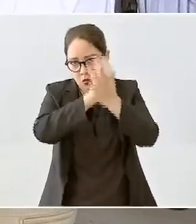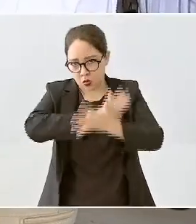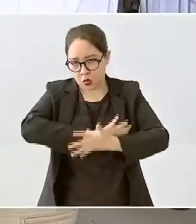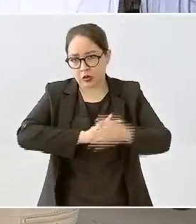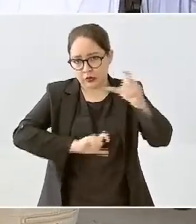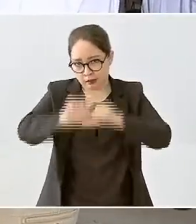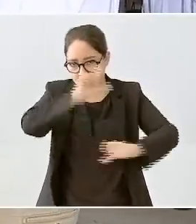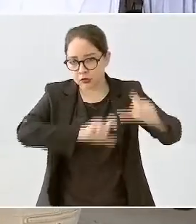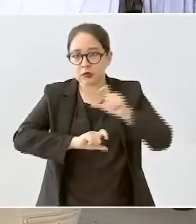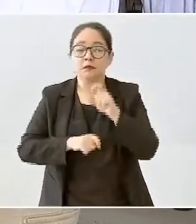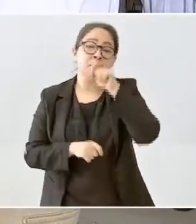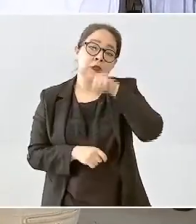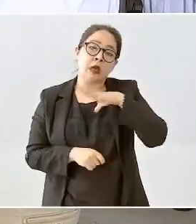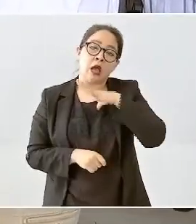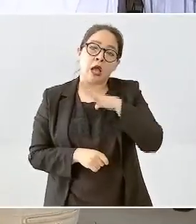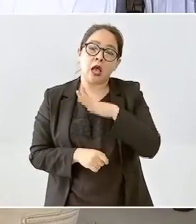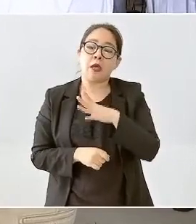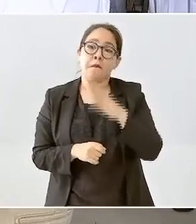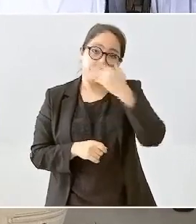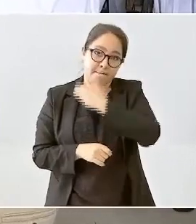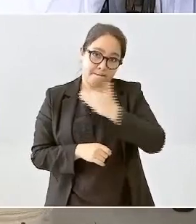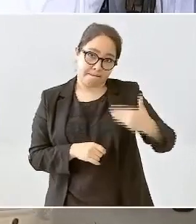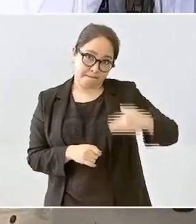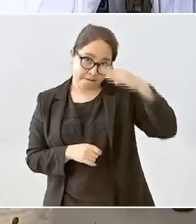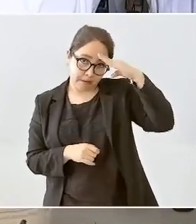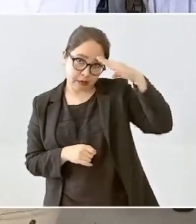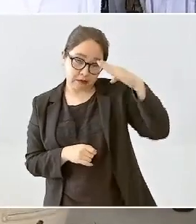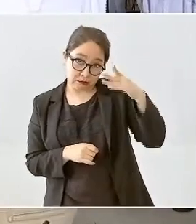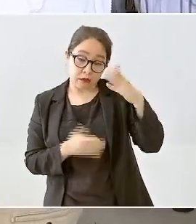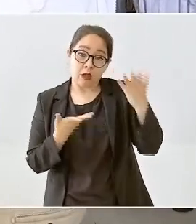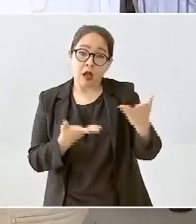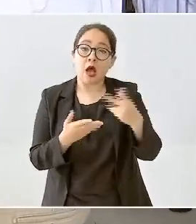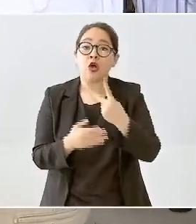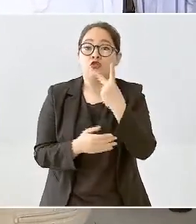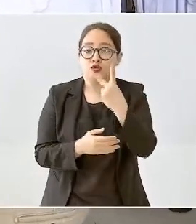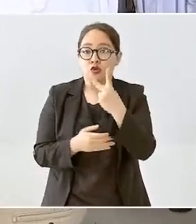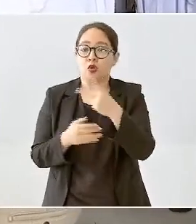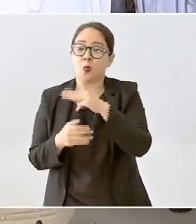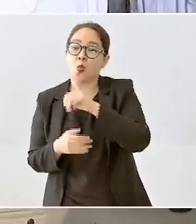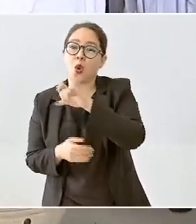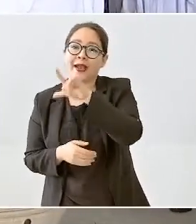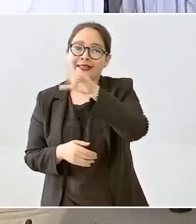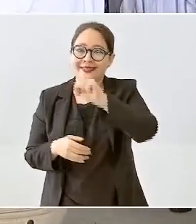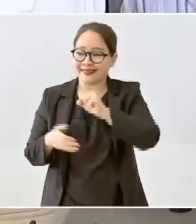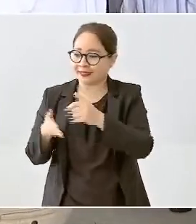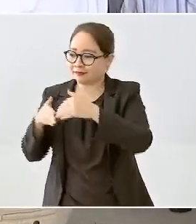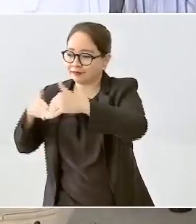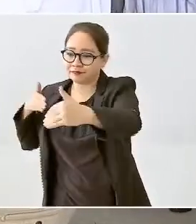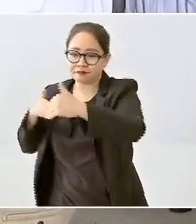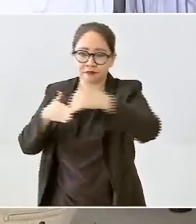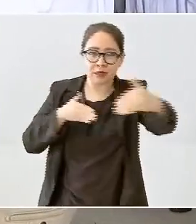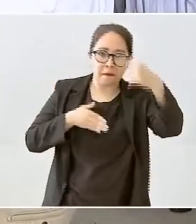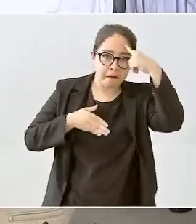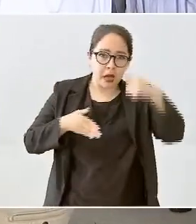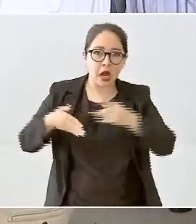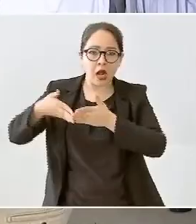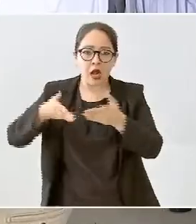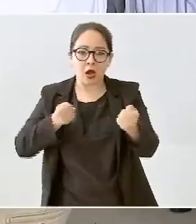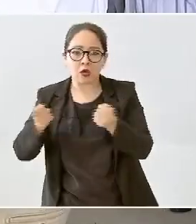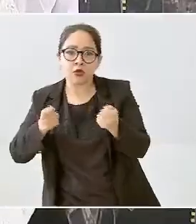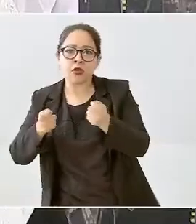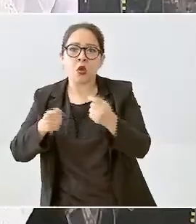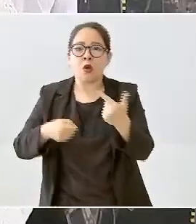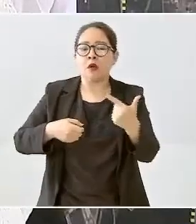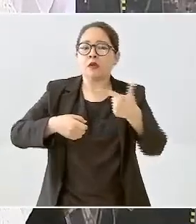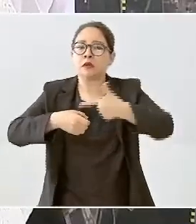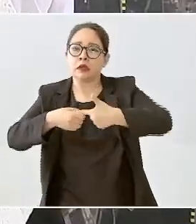También tenemos, señor presidente, en esta zona dos muelles, el muelle 7 y el muelle 9, que utiliza Petróleos Mexicanos para el manejo de combustibles.